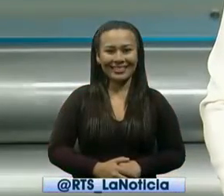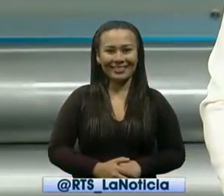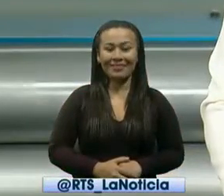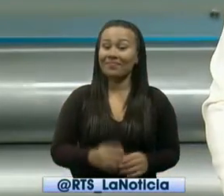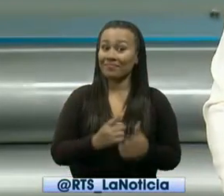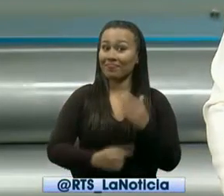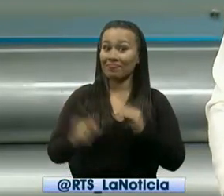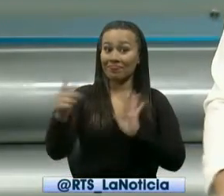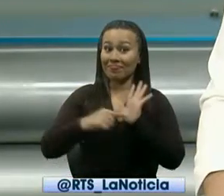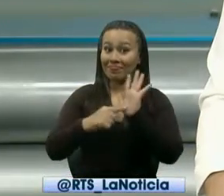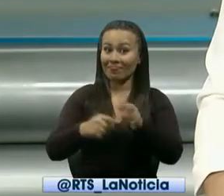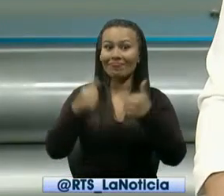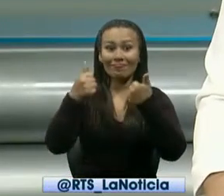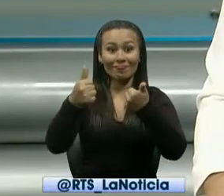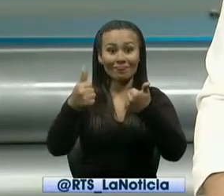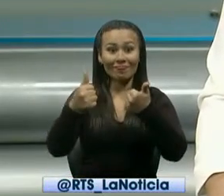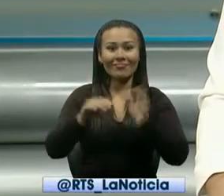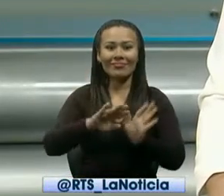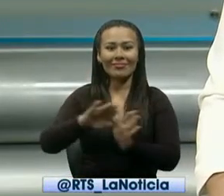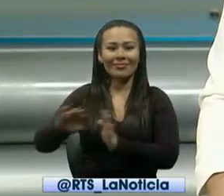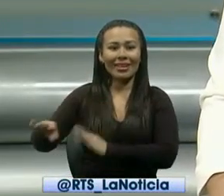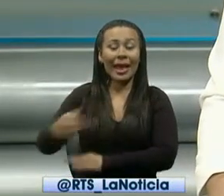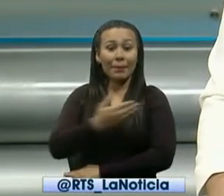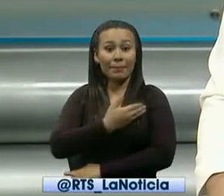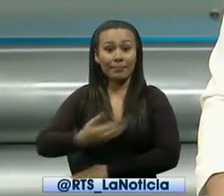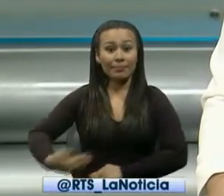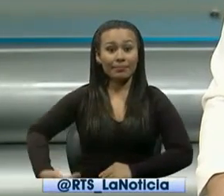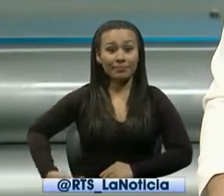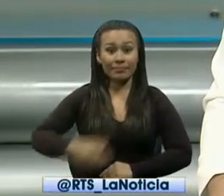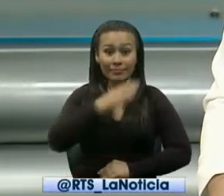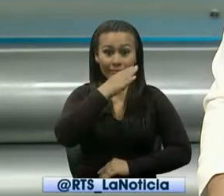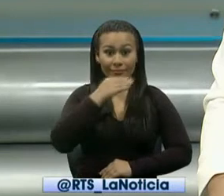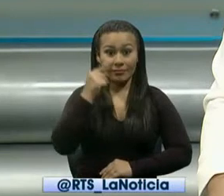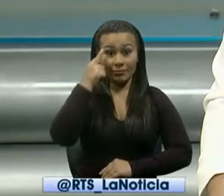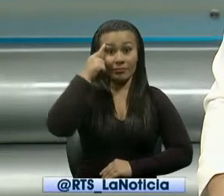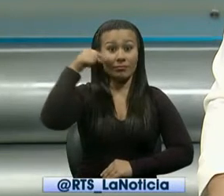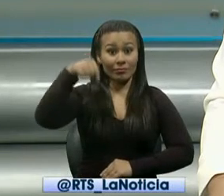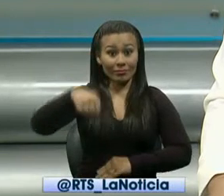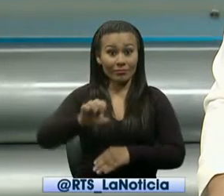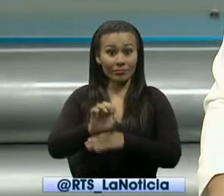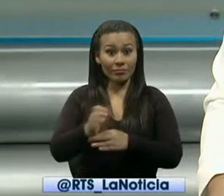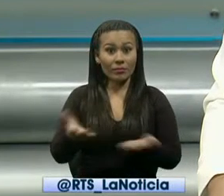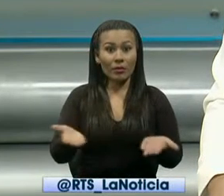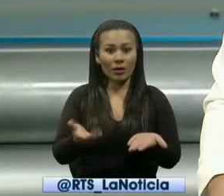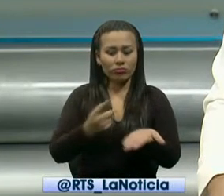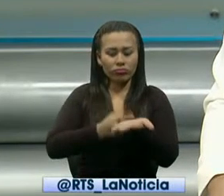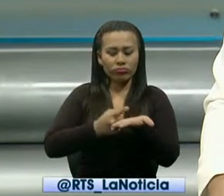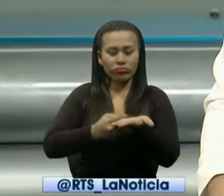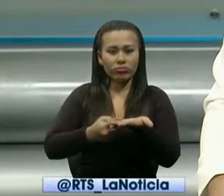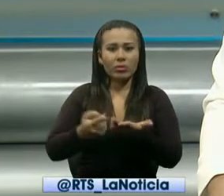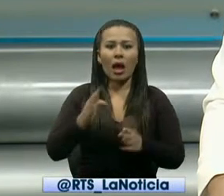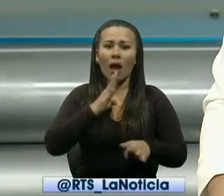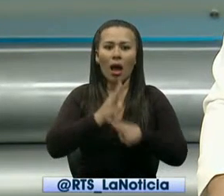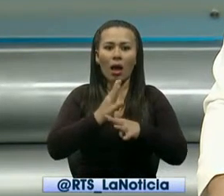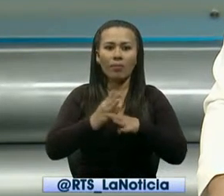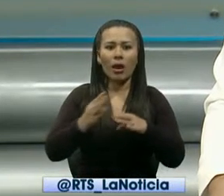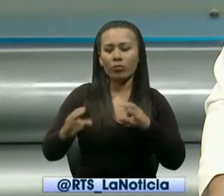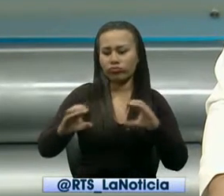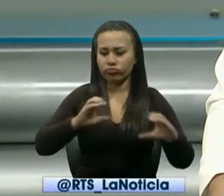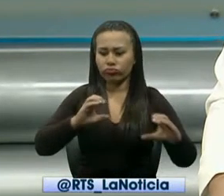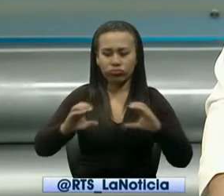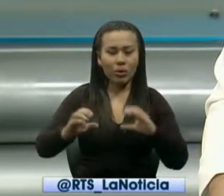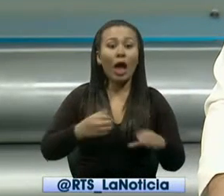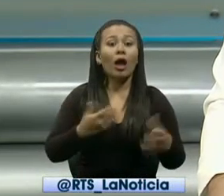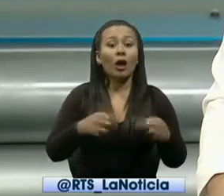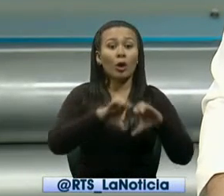Qué gran ejemplo. El presidente de la República, Rafael Correa, se reunió en el Comité de Operaciones de Emergencia, COE, con